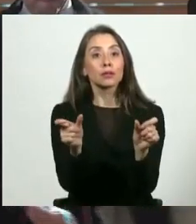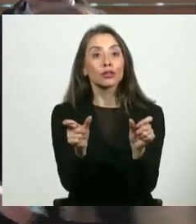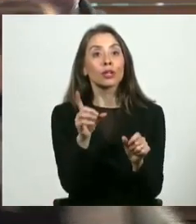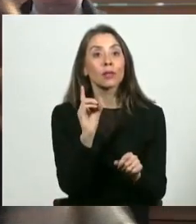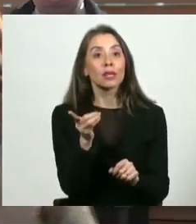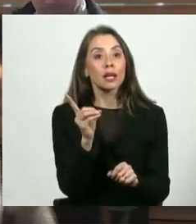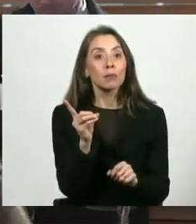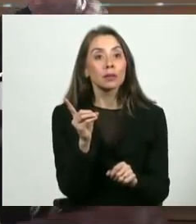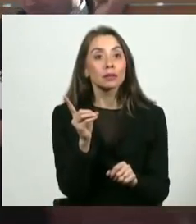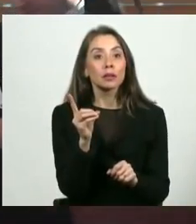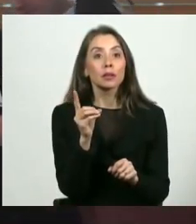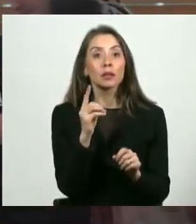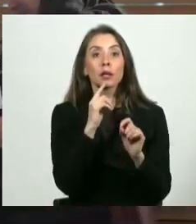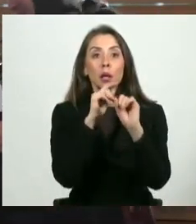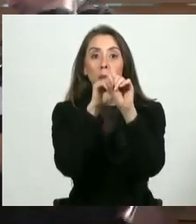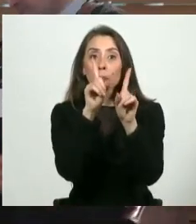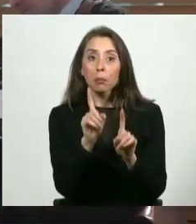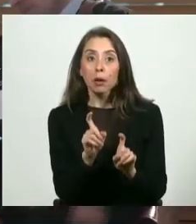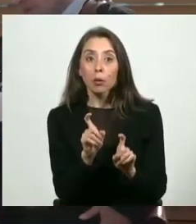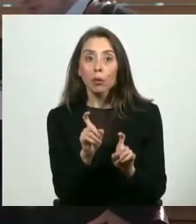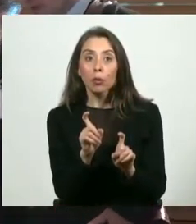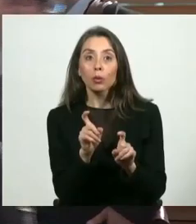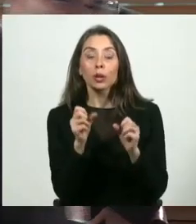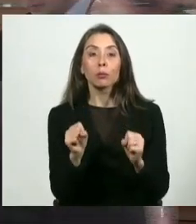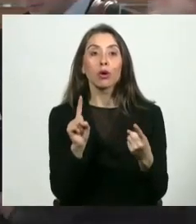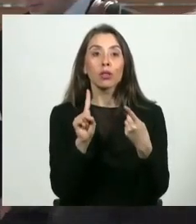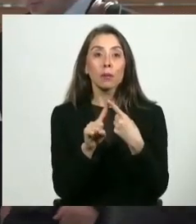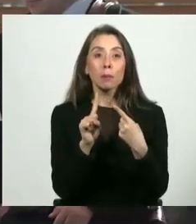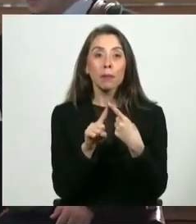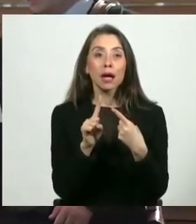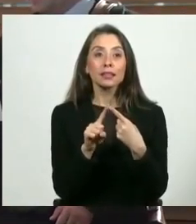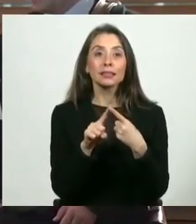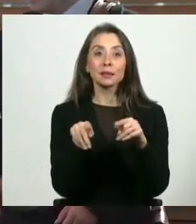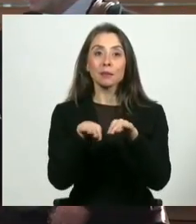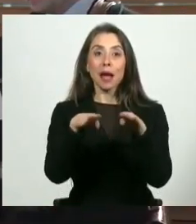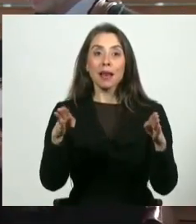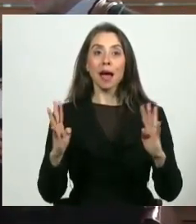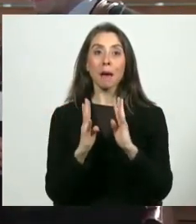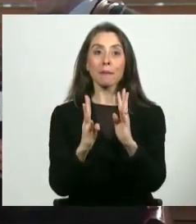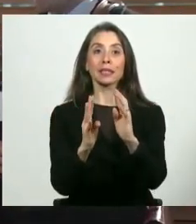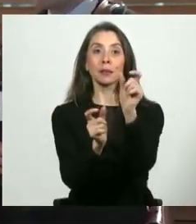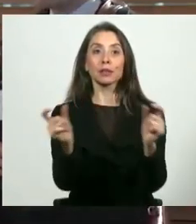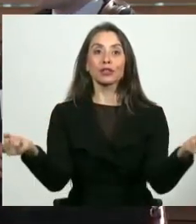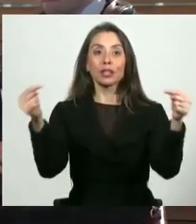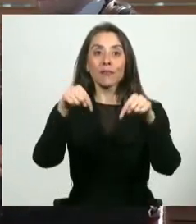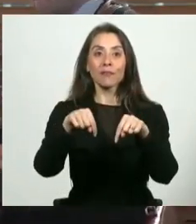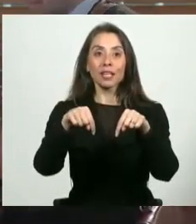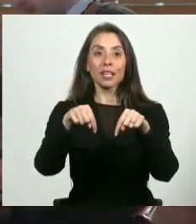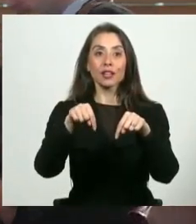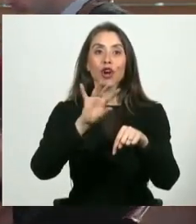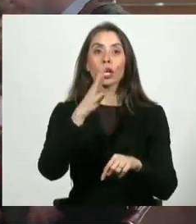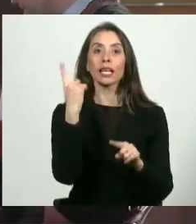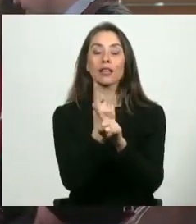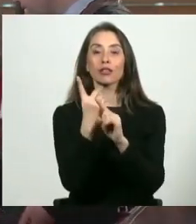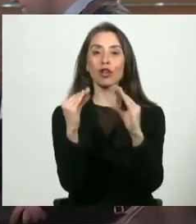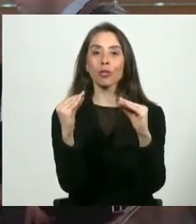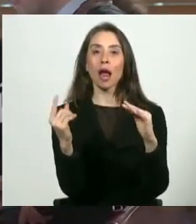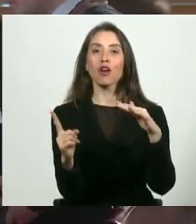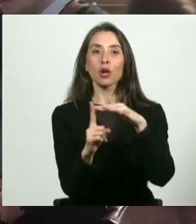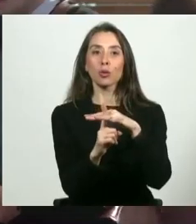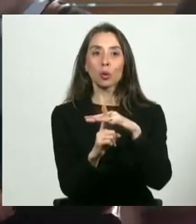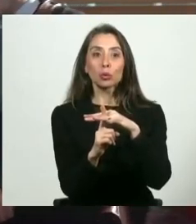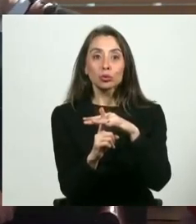discapacidad. Preguntas, interacción entre quienes pudieron participar de este panel con quienes han asistido a este quinto diálogo de inclusión,